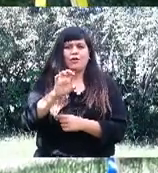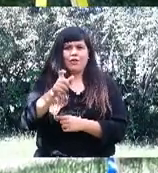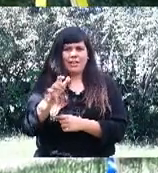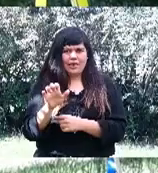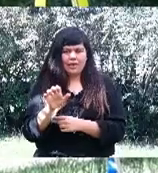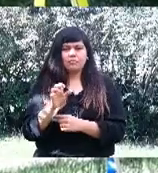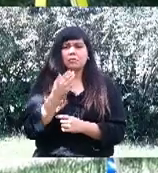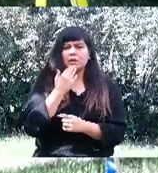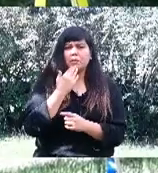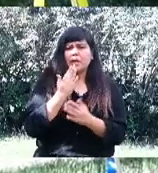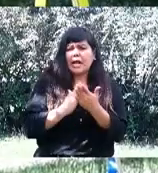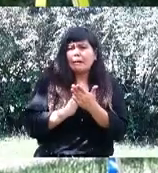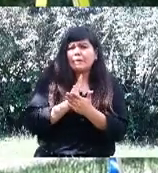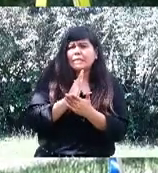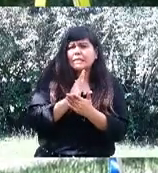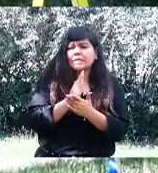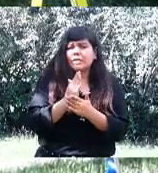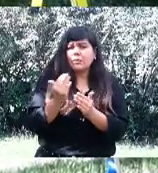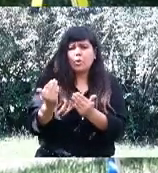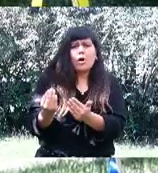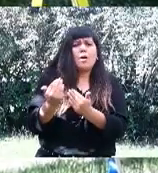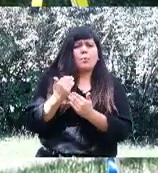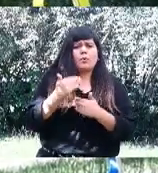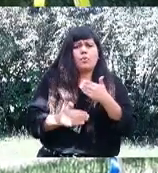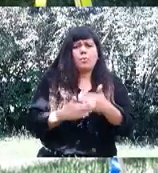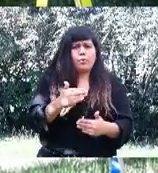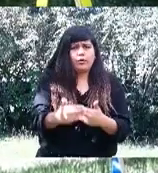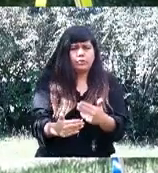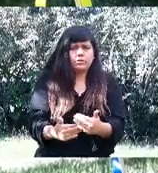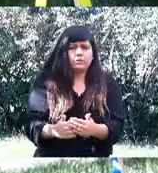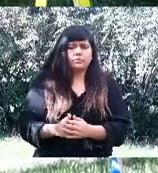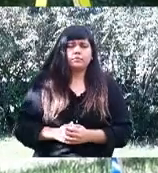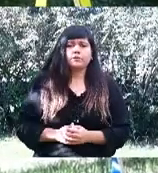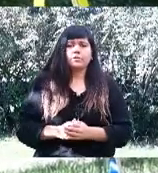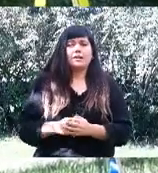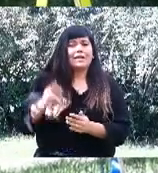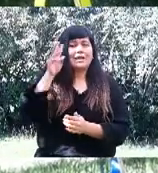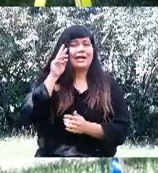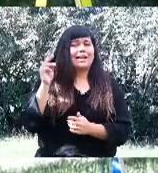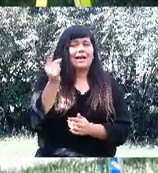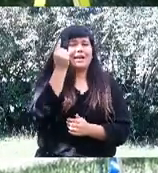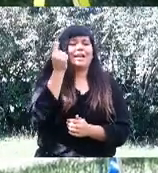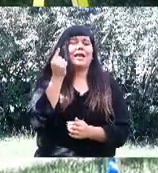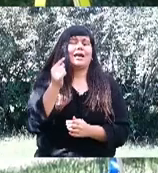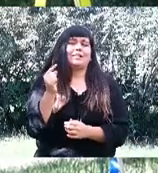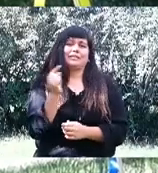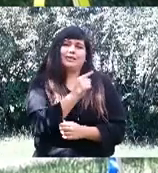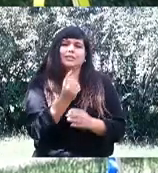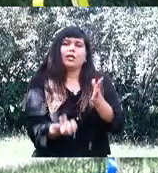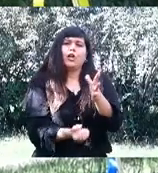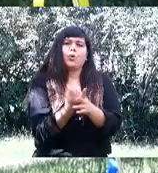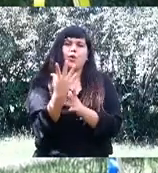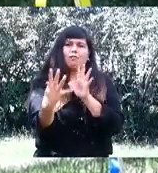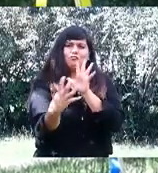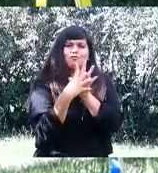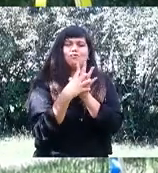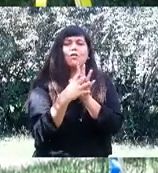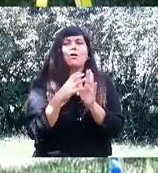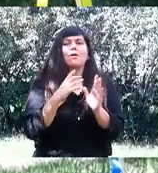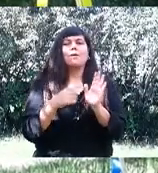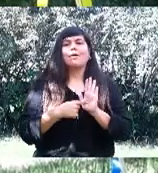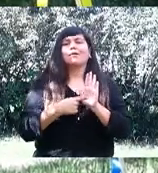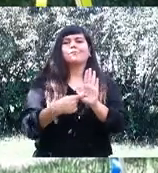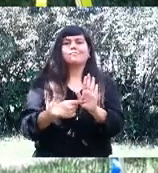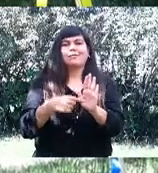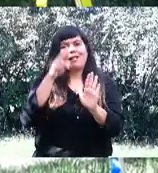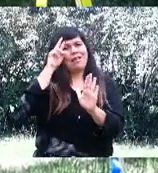estuvo también en algún inicio también apoyando este proceso eh la creación de de este nuevo isotipo para comunicar la